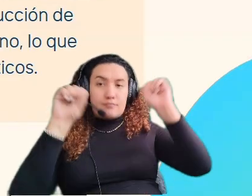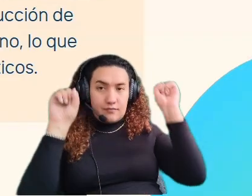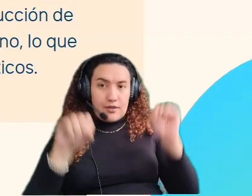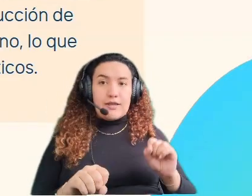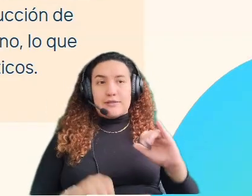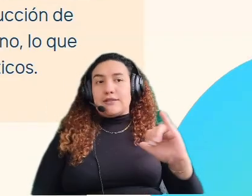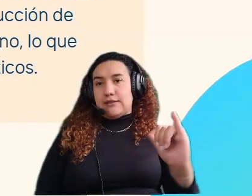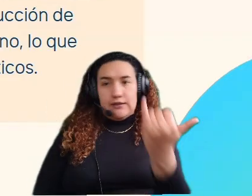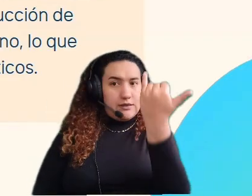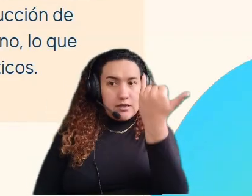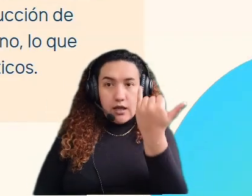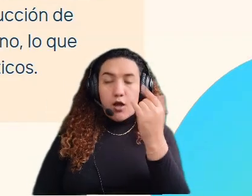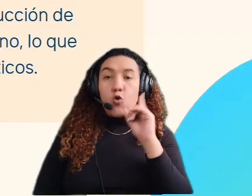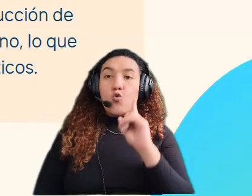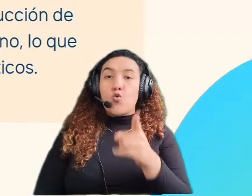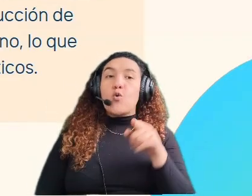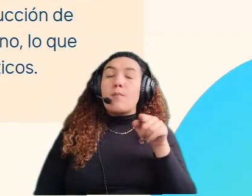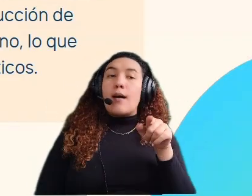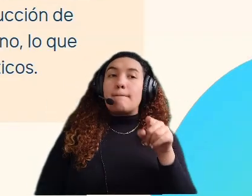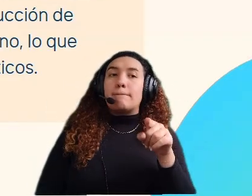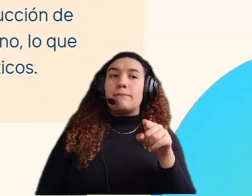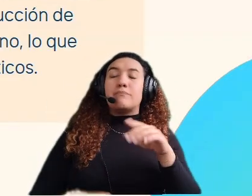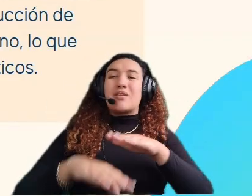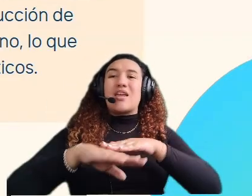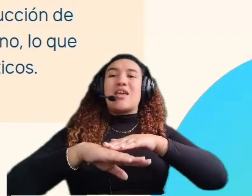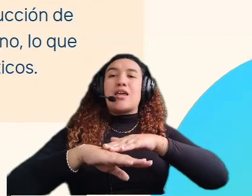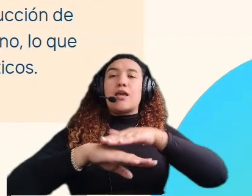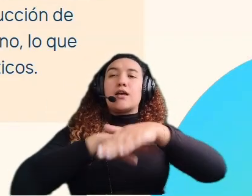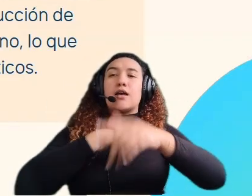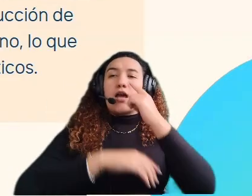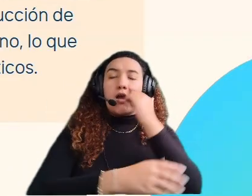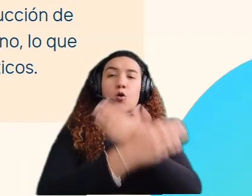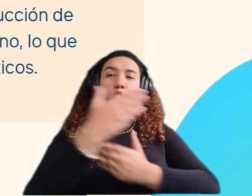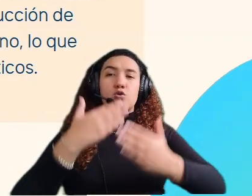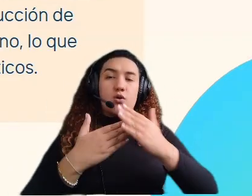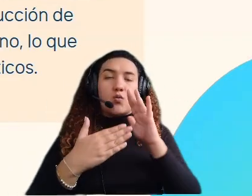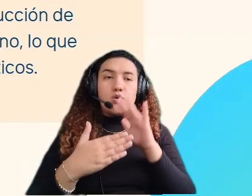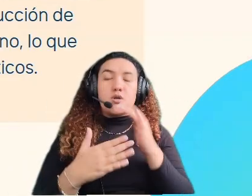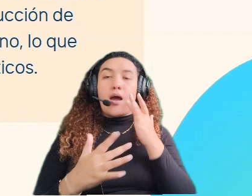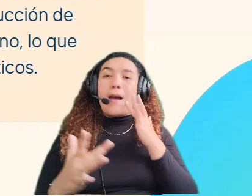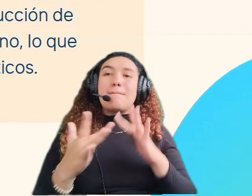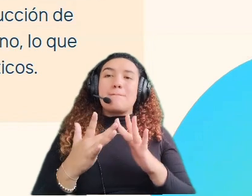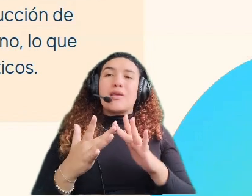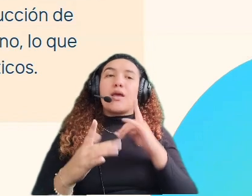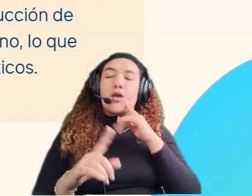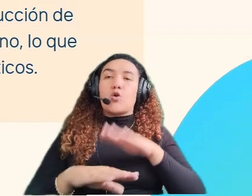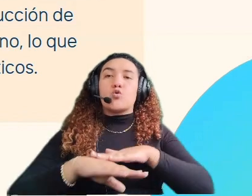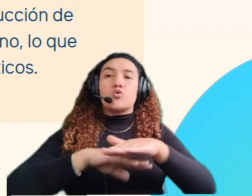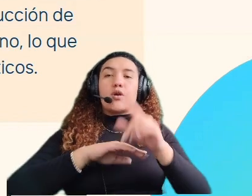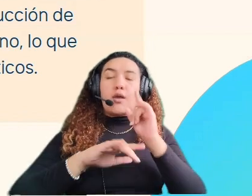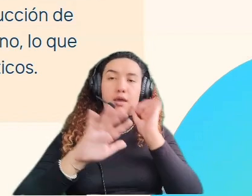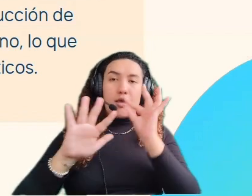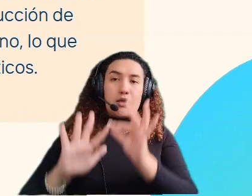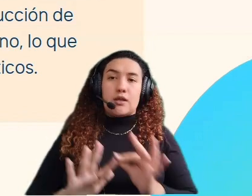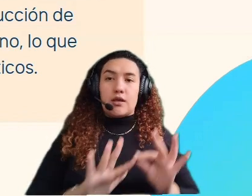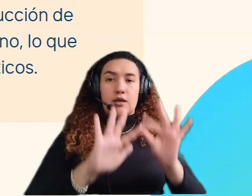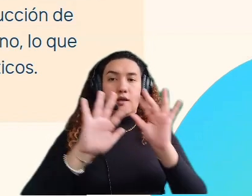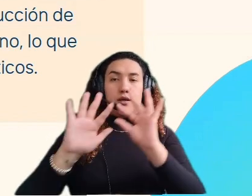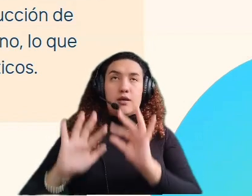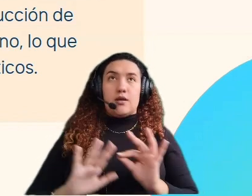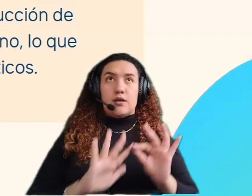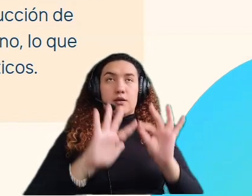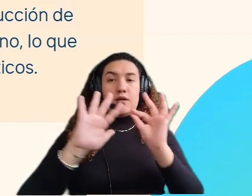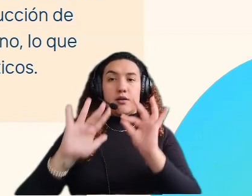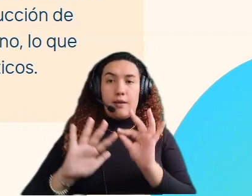planteado al inicio, ya que el análisis estableció un vínculo causal robusto entre la función celular del fitoplancton y